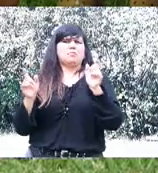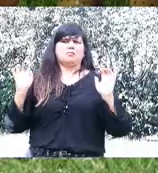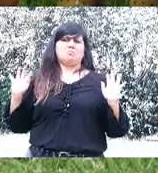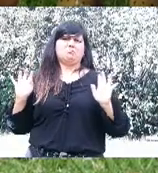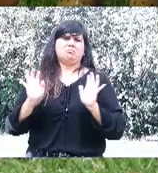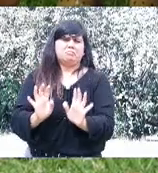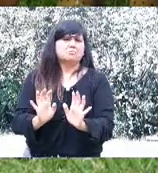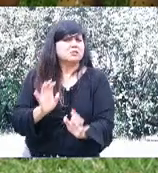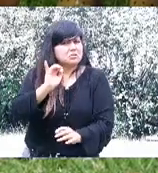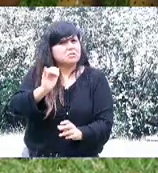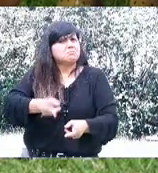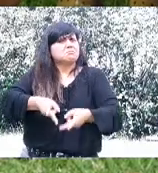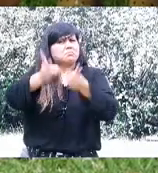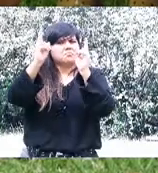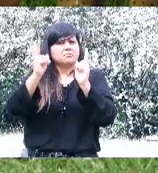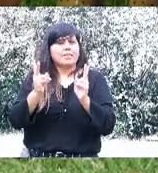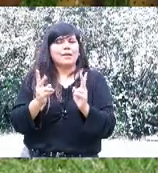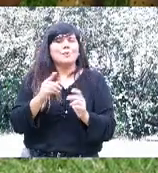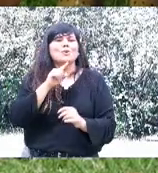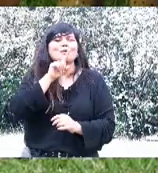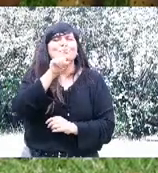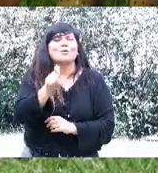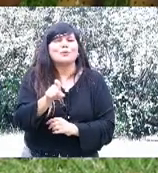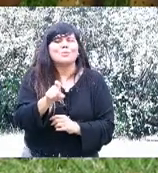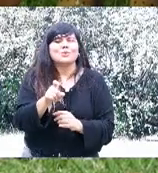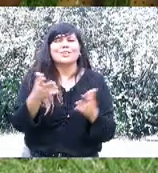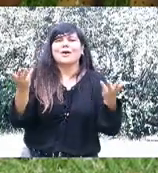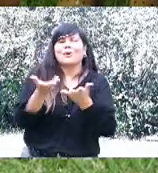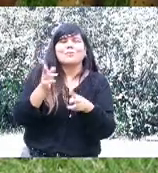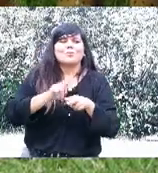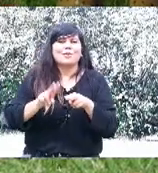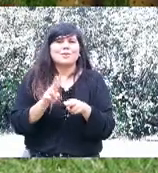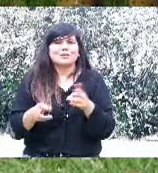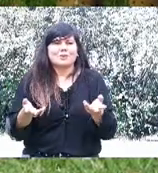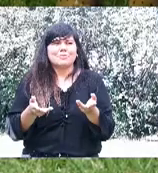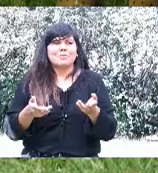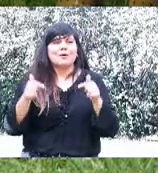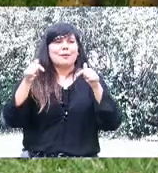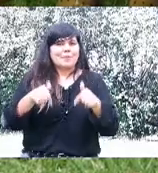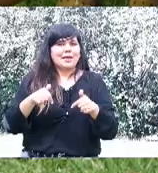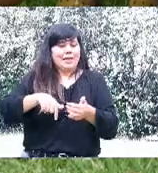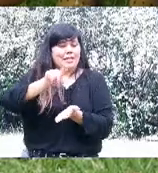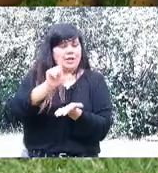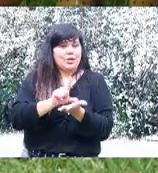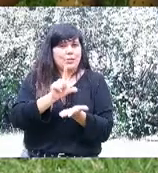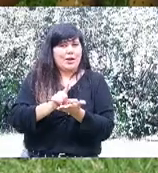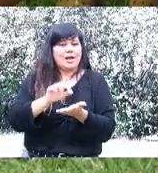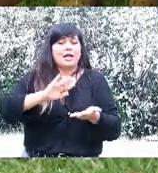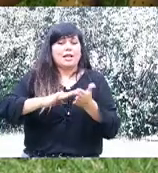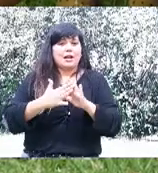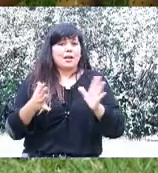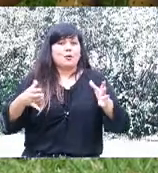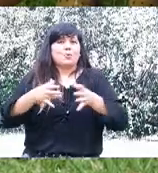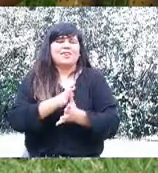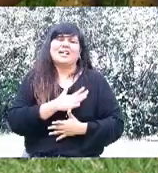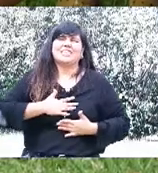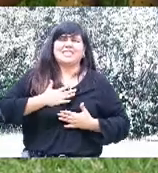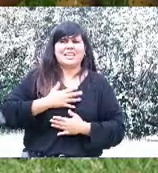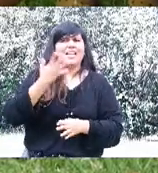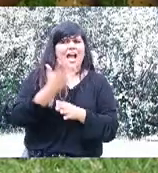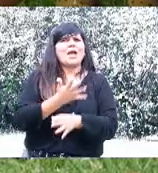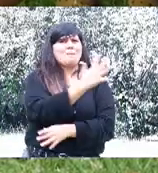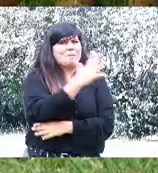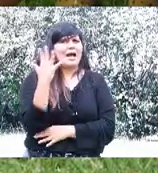Claro pero creo que son como las preguntas como cómo lo hacemos No para que este territorio esta comunidad si que tiene un